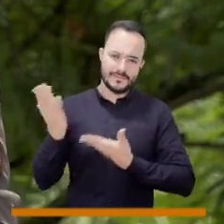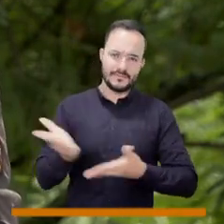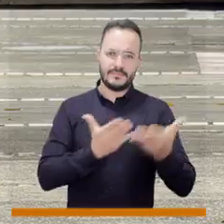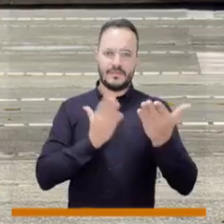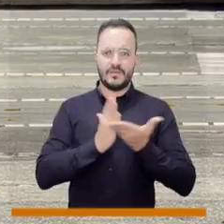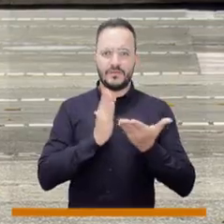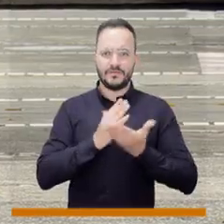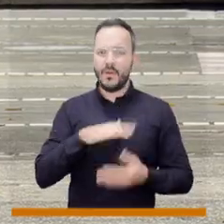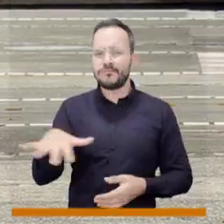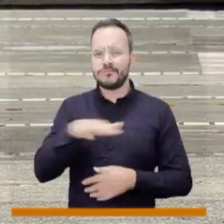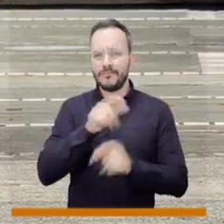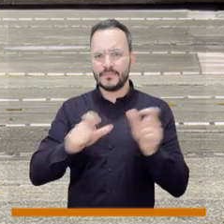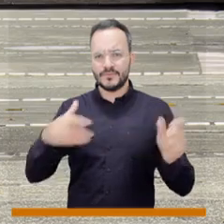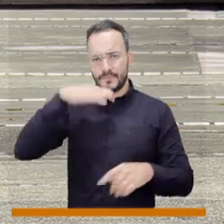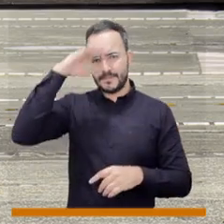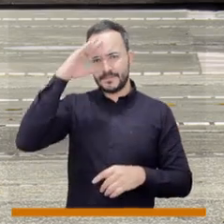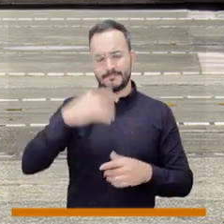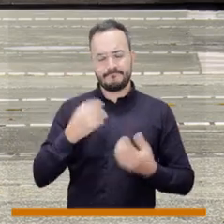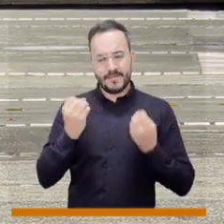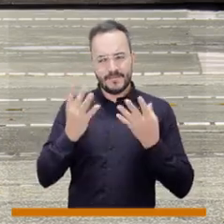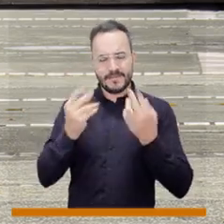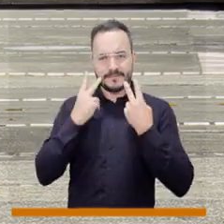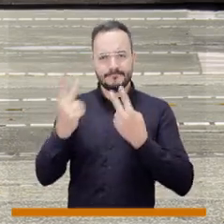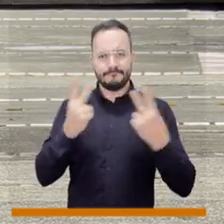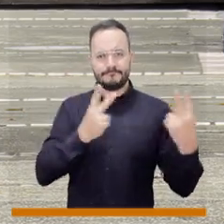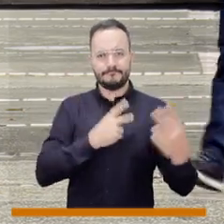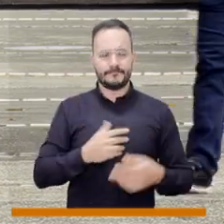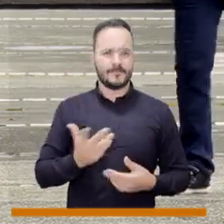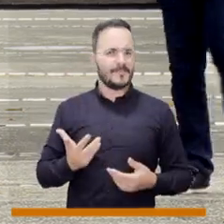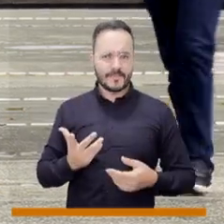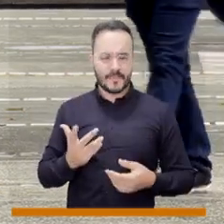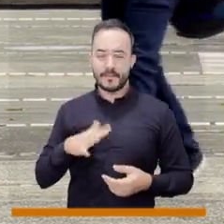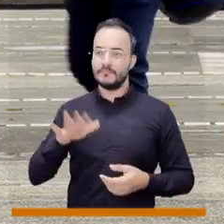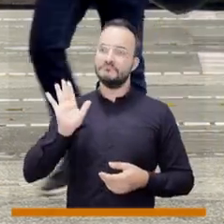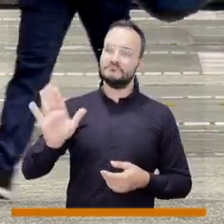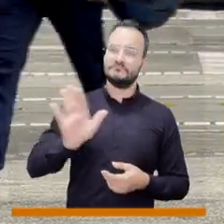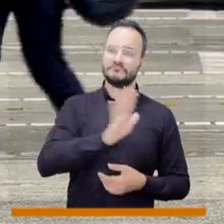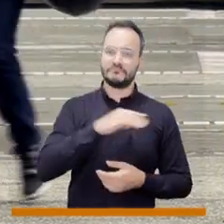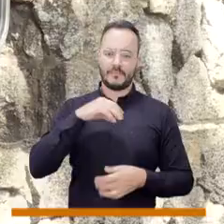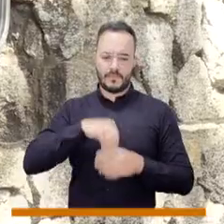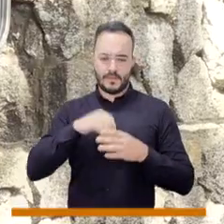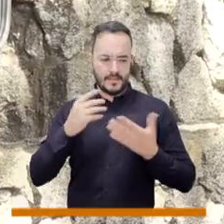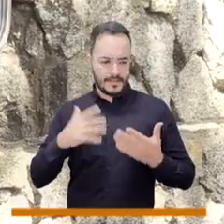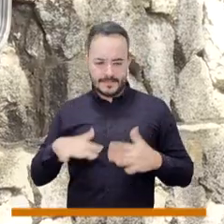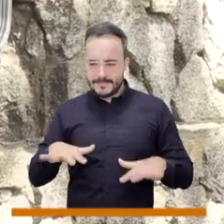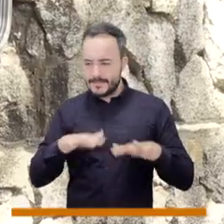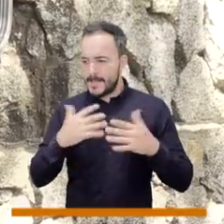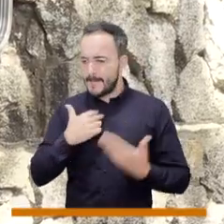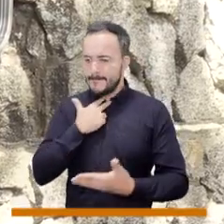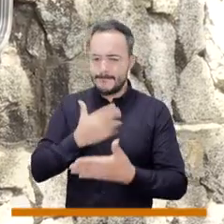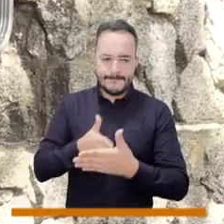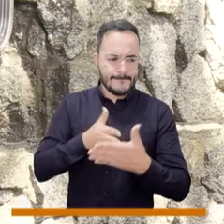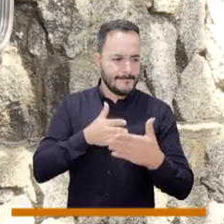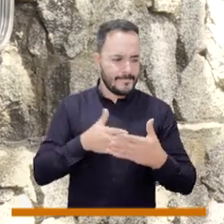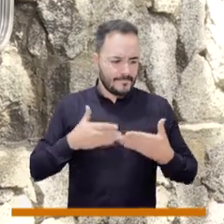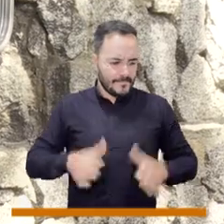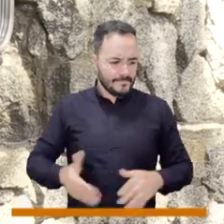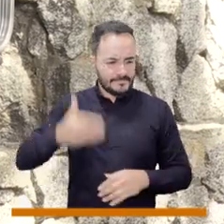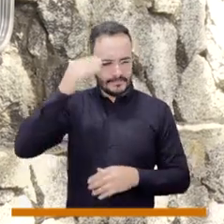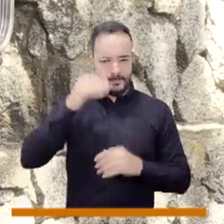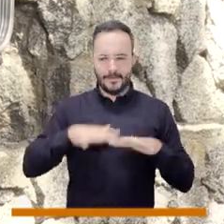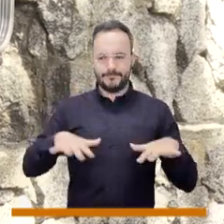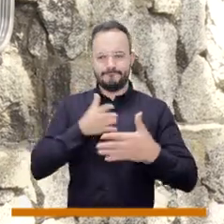nuestros jóvenes, para todas las personas de Medellín, que muchas veces el lugar de donde nacen los limita al